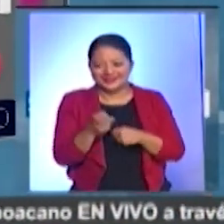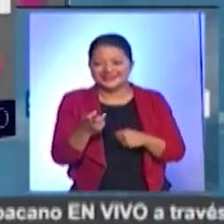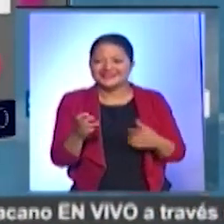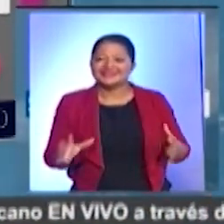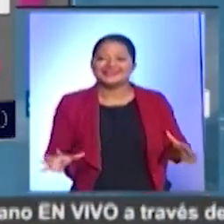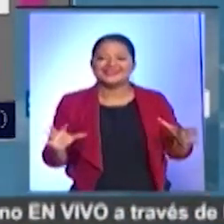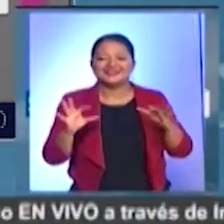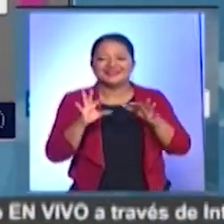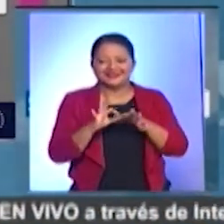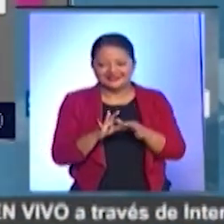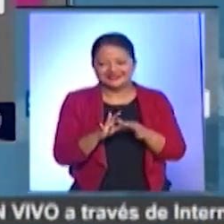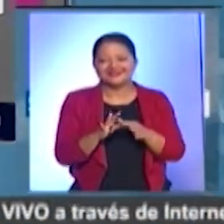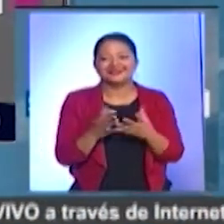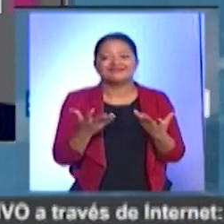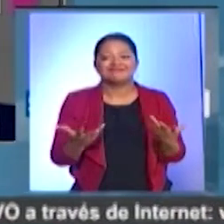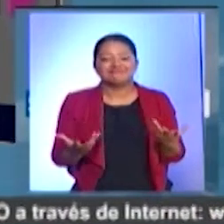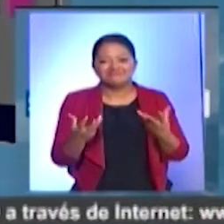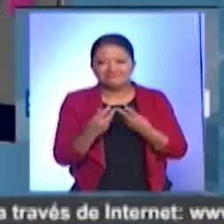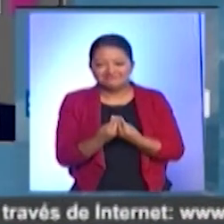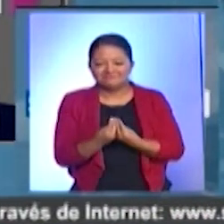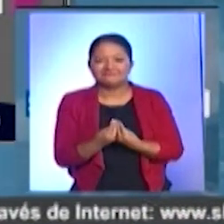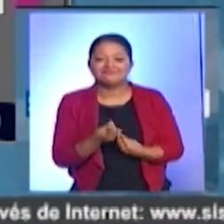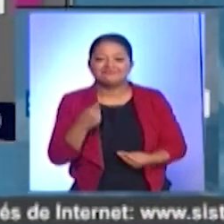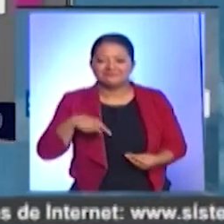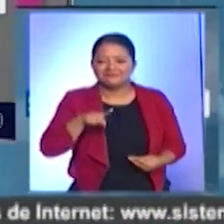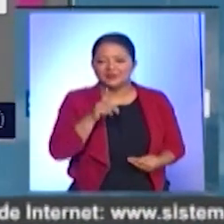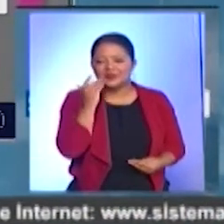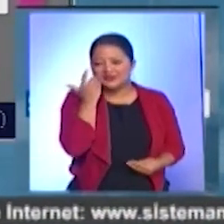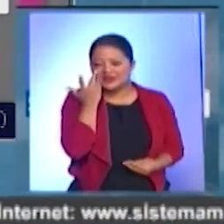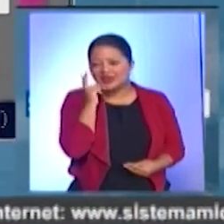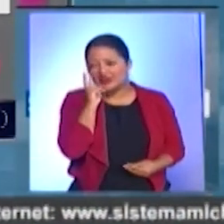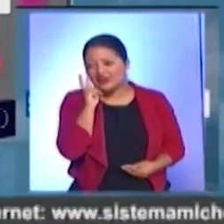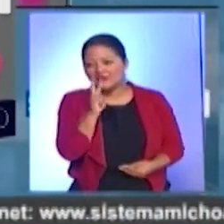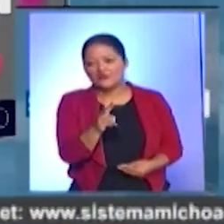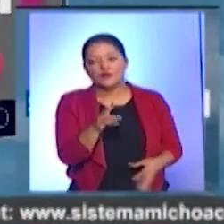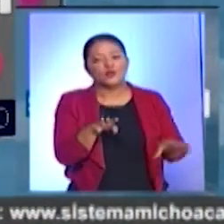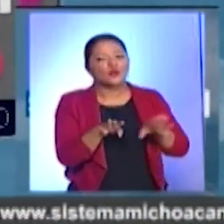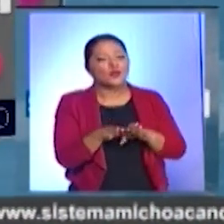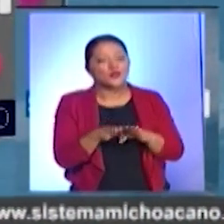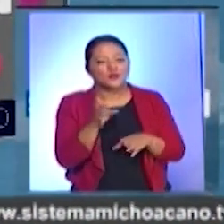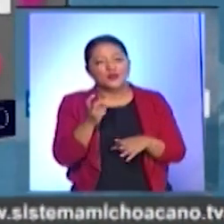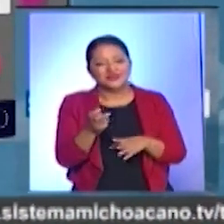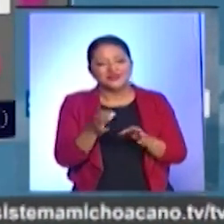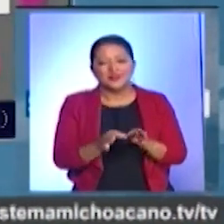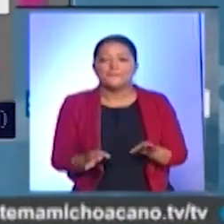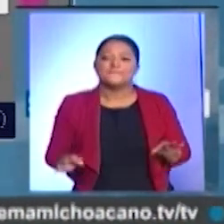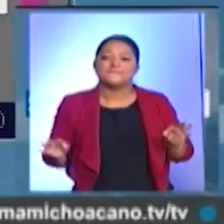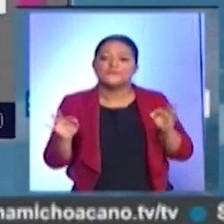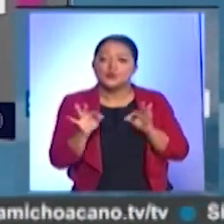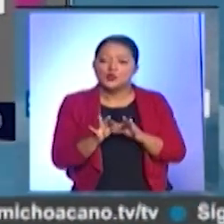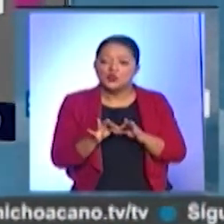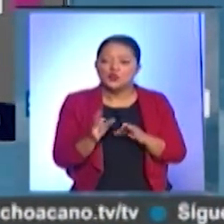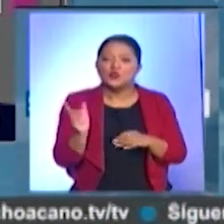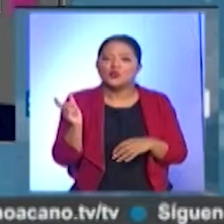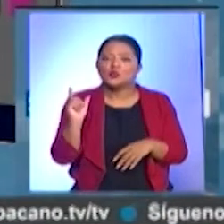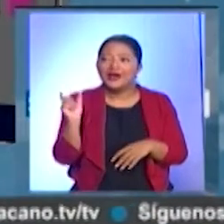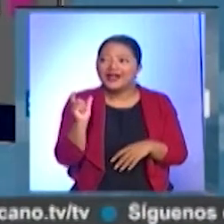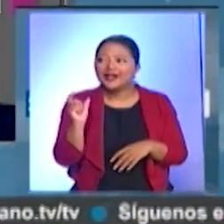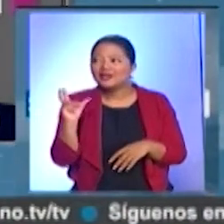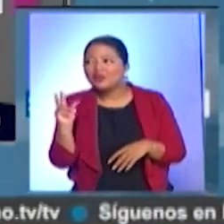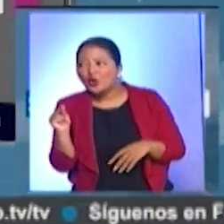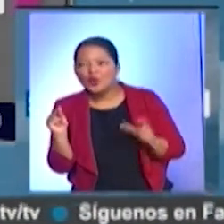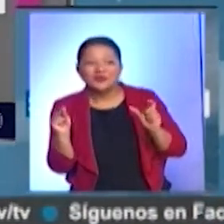de alguna manera queremos ver cuando es vieja conjugación cuando se